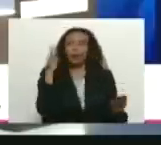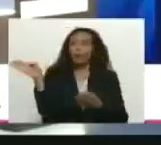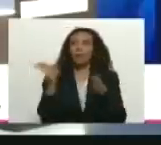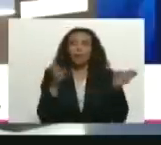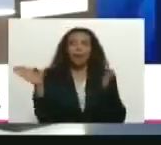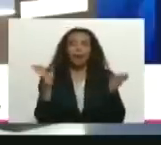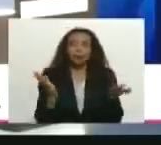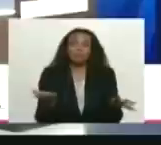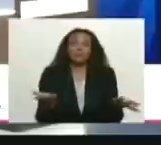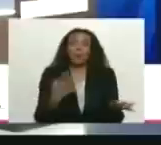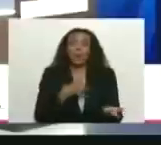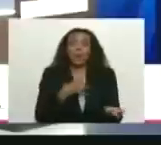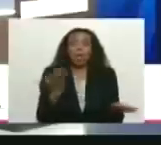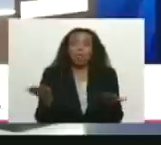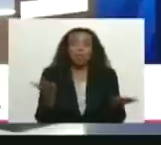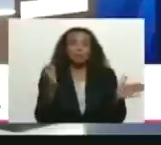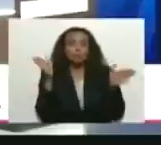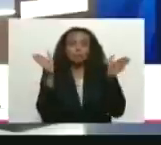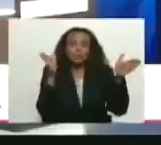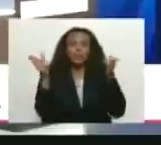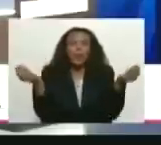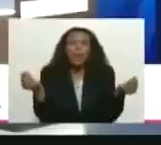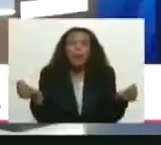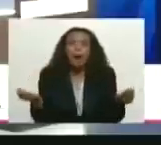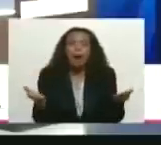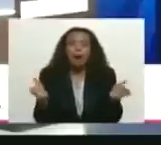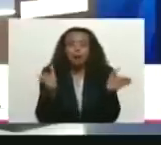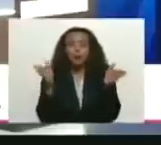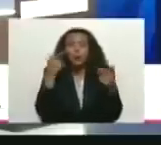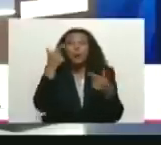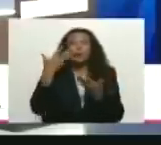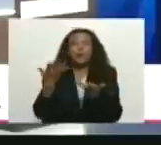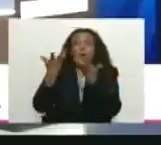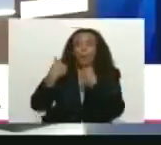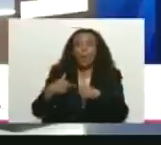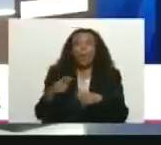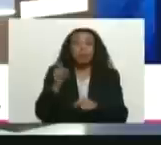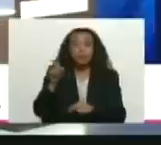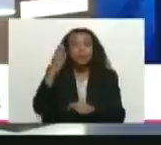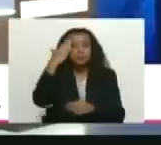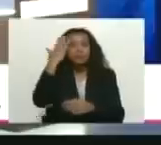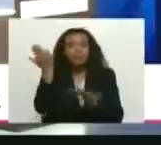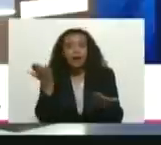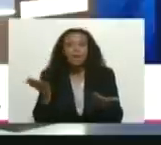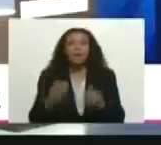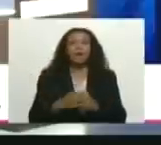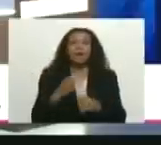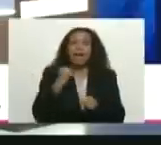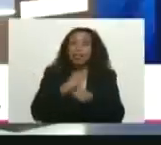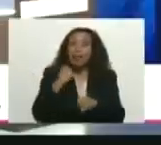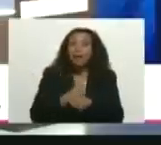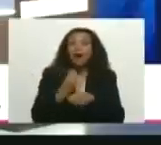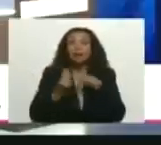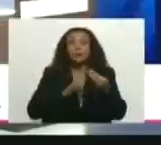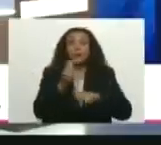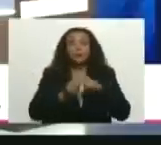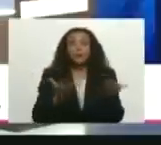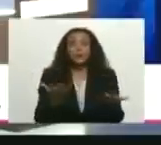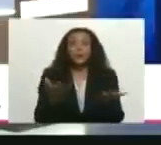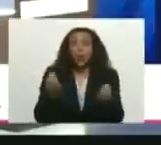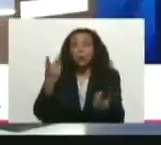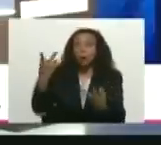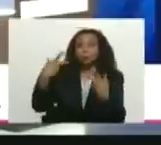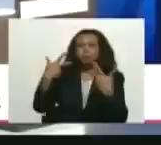al aire. Me pongo a hablar para allá así. Porque como yo les vengo diciendo que ustedes ya saben el trabajo que se está haciendo, ¿y para dónde